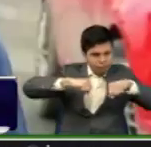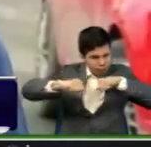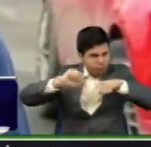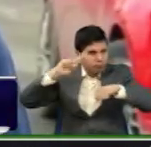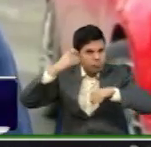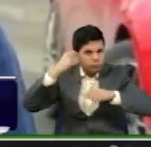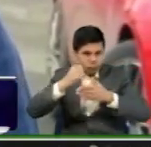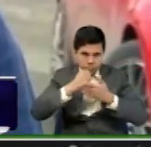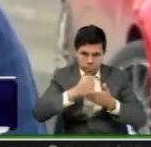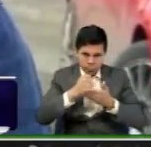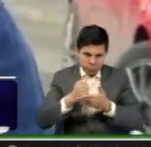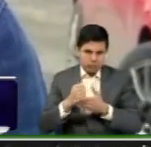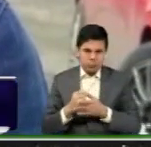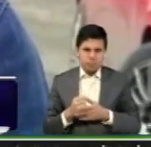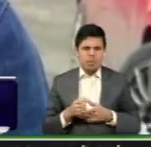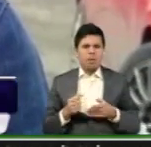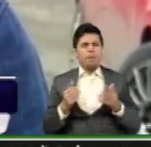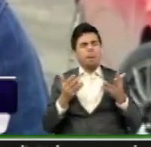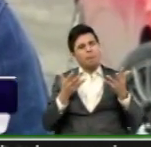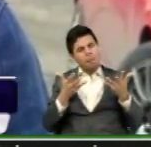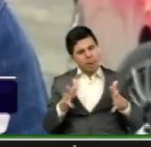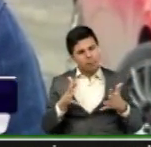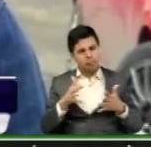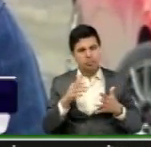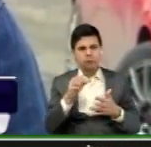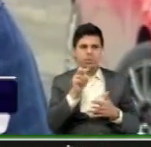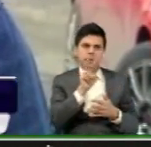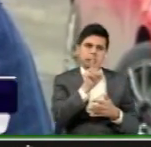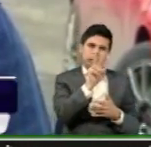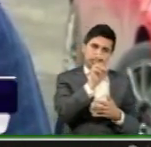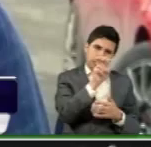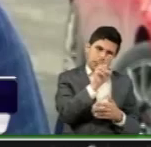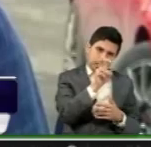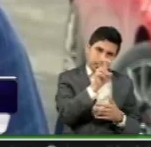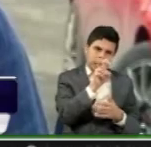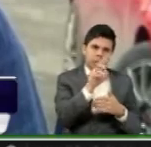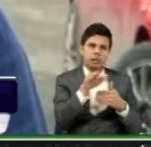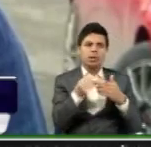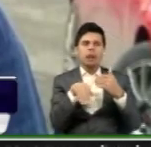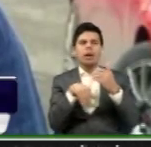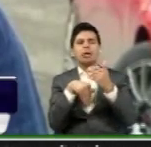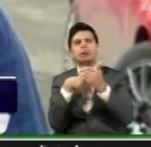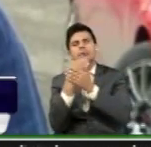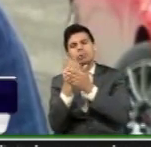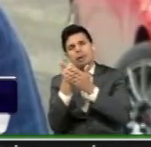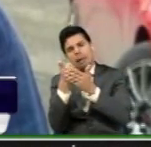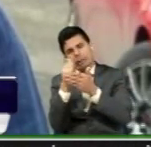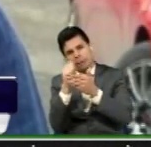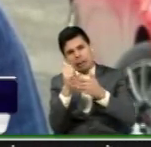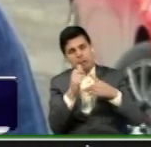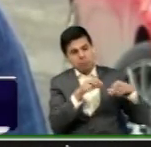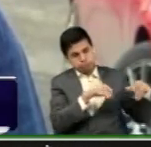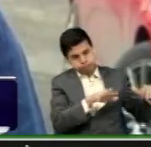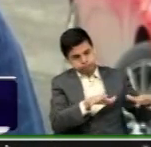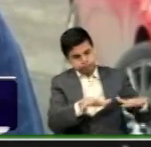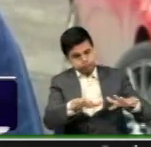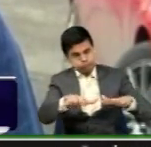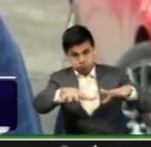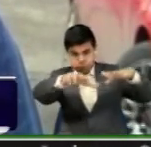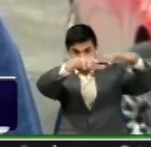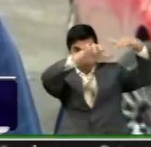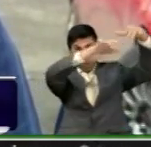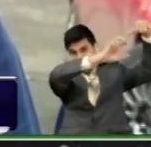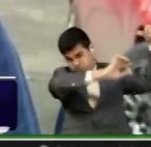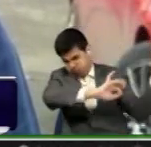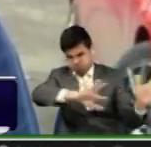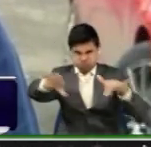departamento. Aproximadamente son de 7 a 10 quebradas que pues han colapsado, ha habido avalanchas